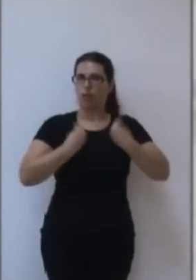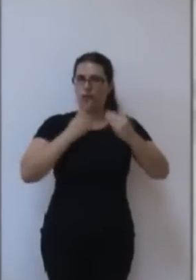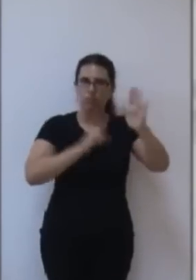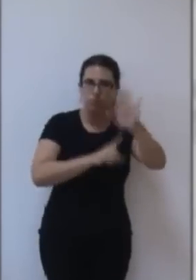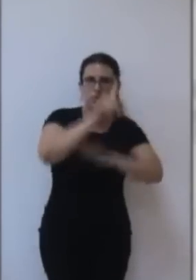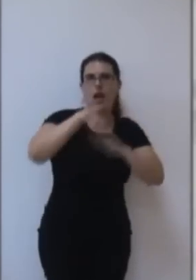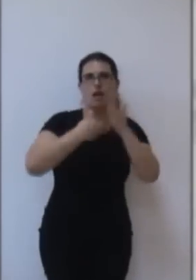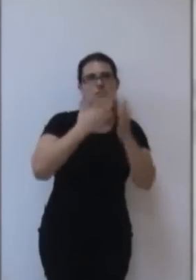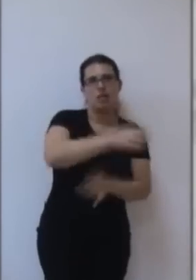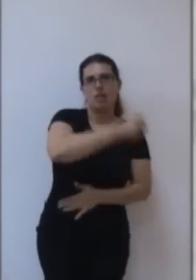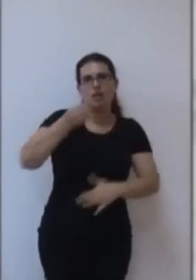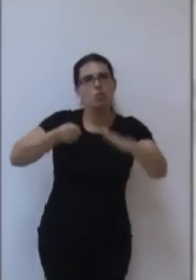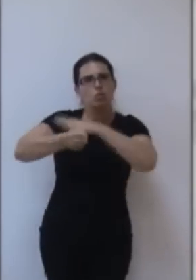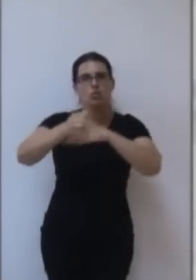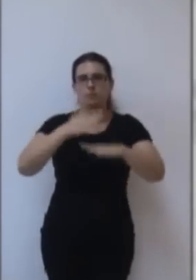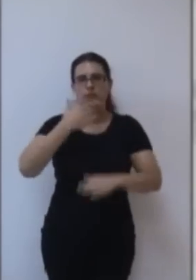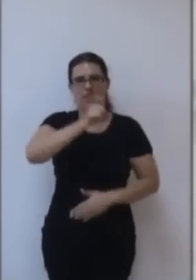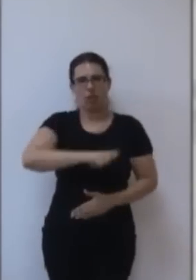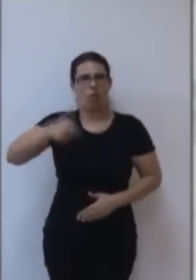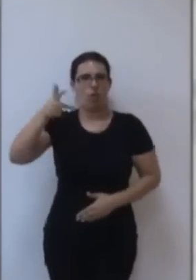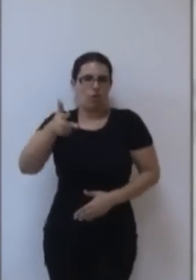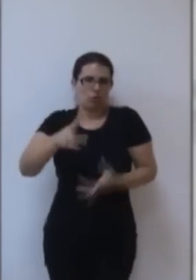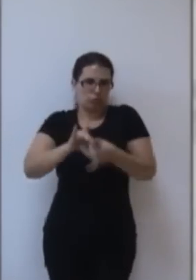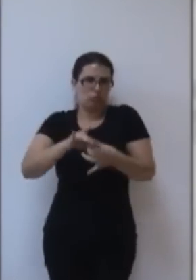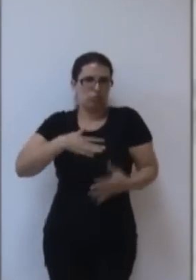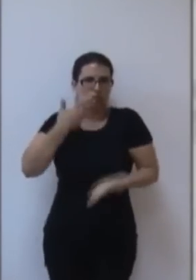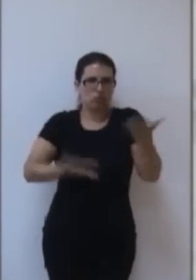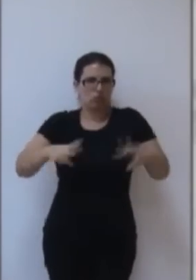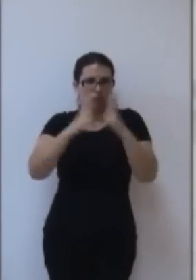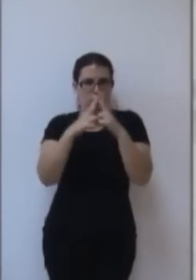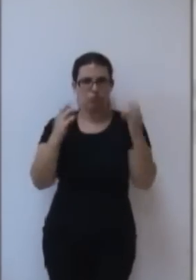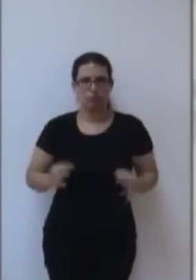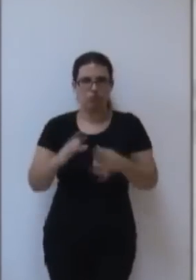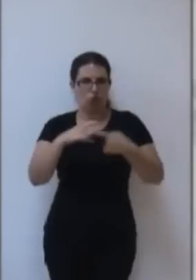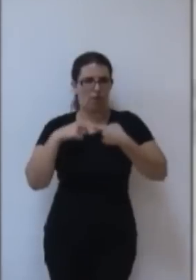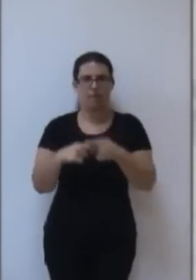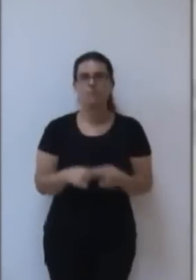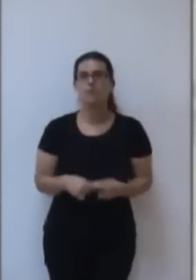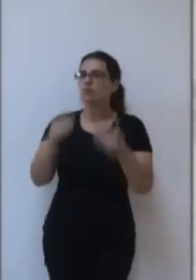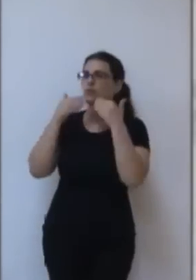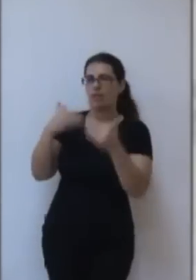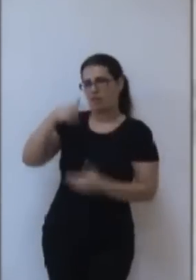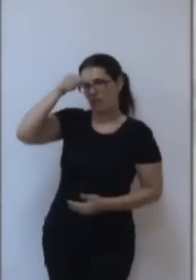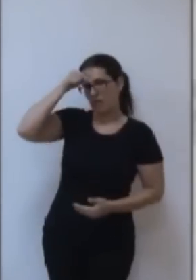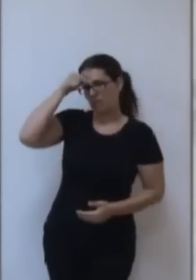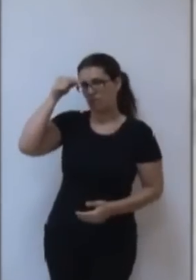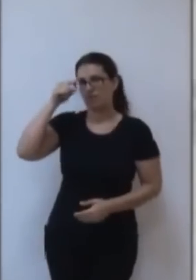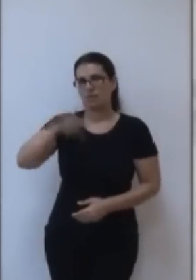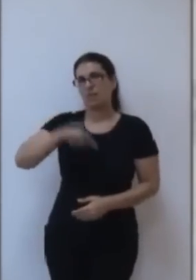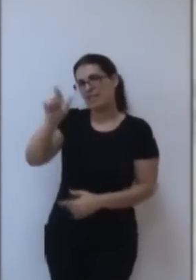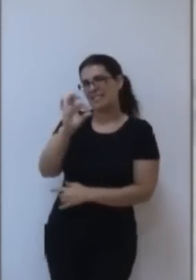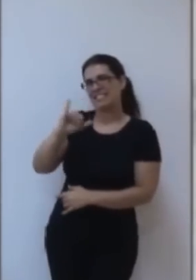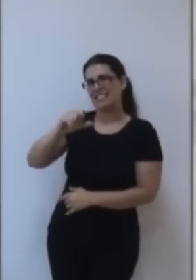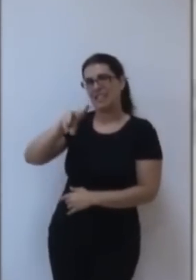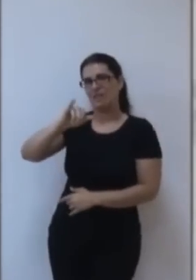como promover su inclusión como ciudadanos de pleno derecho en una sociedad pues justa y solidaria. Muchísimas gracias a FEAPS y a ti,